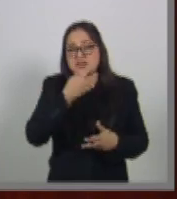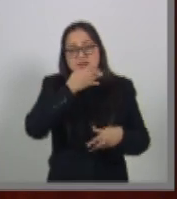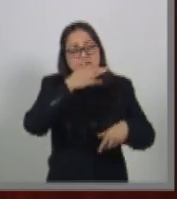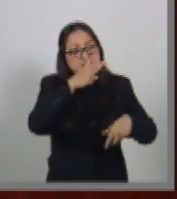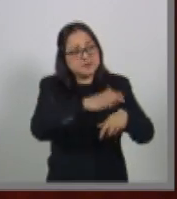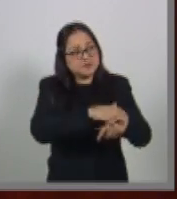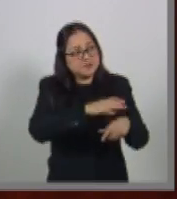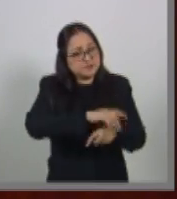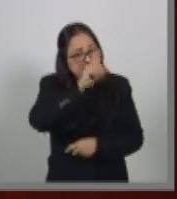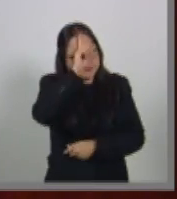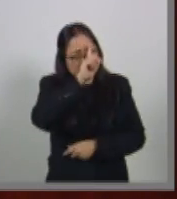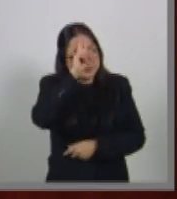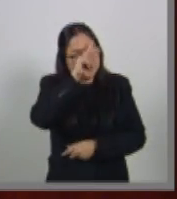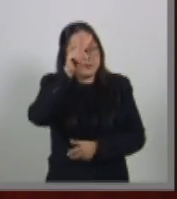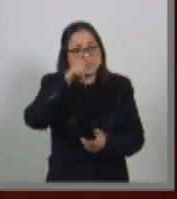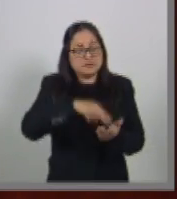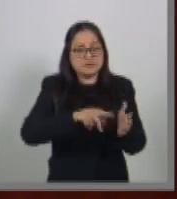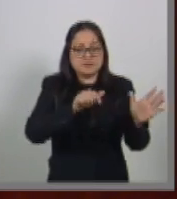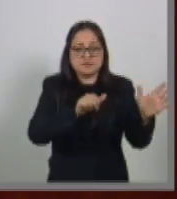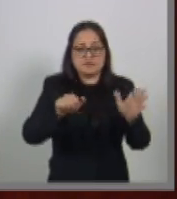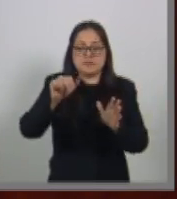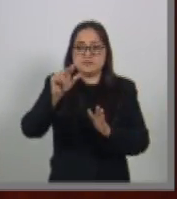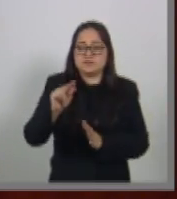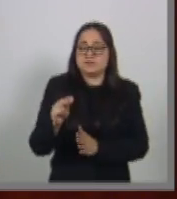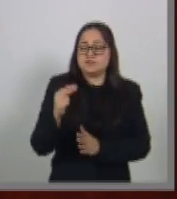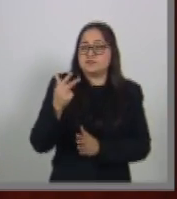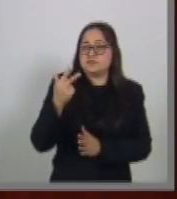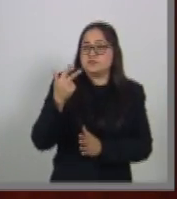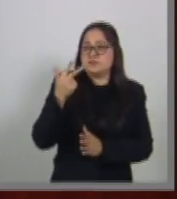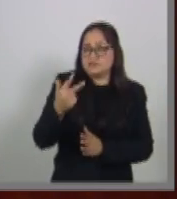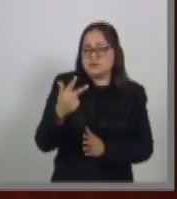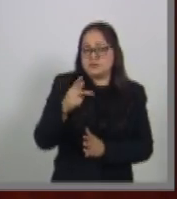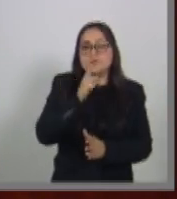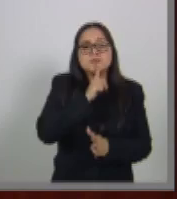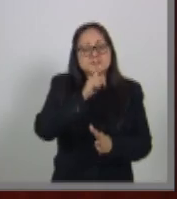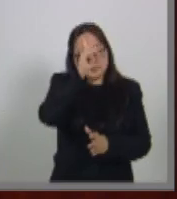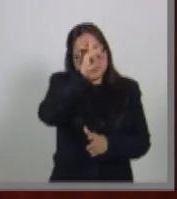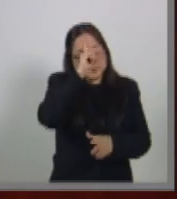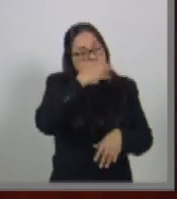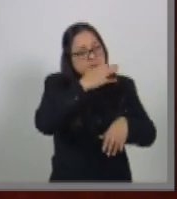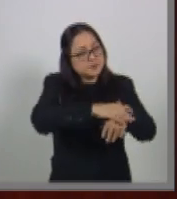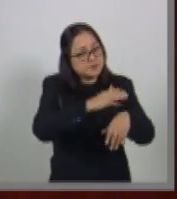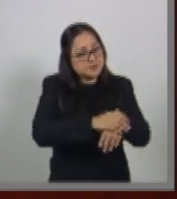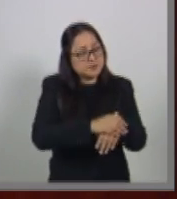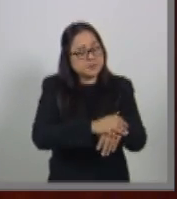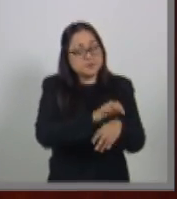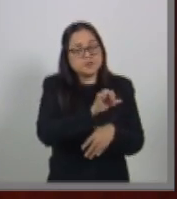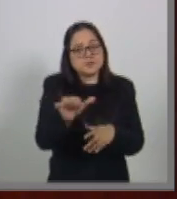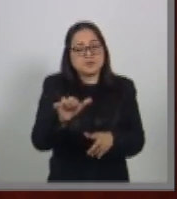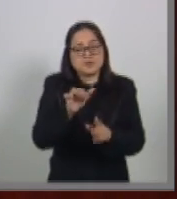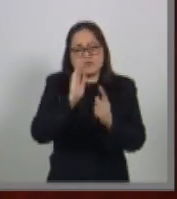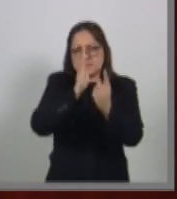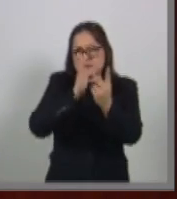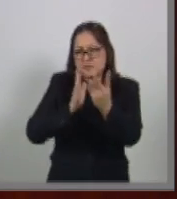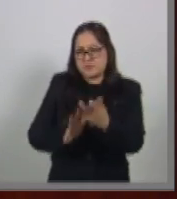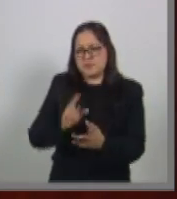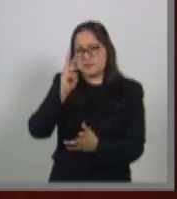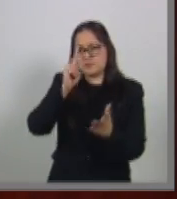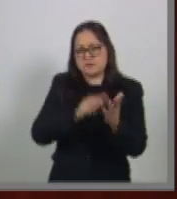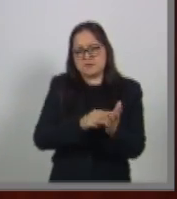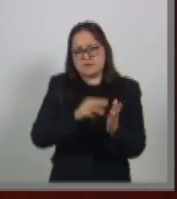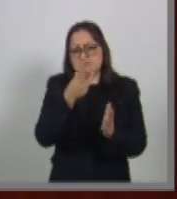total de 2.688 recomendaciones dirigidas a